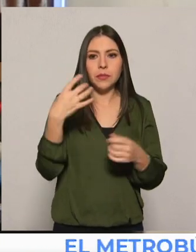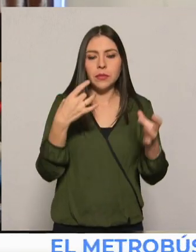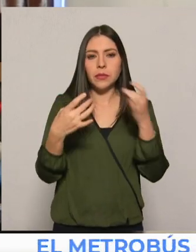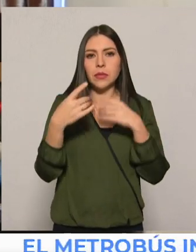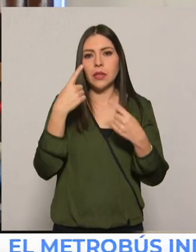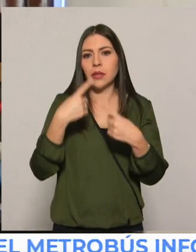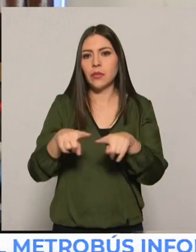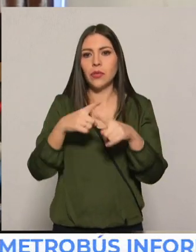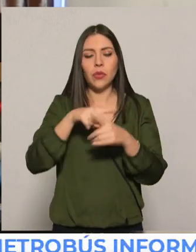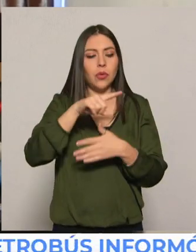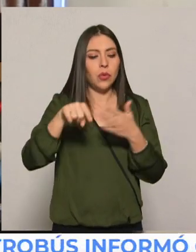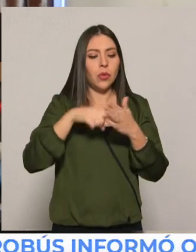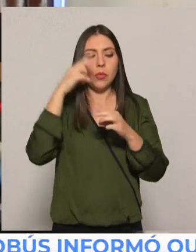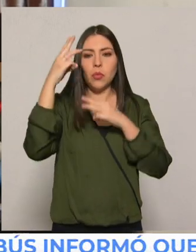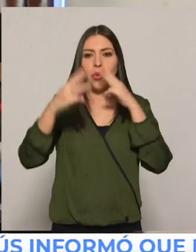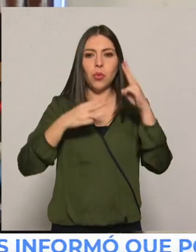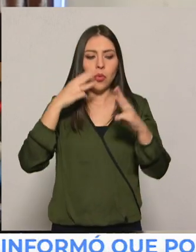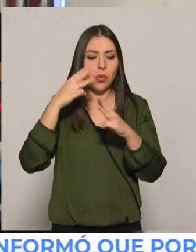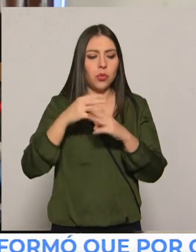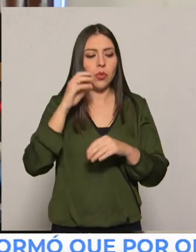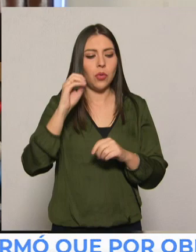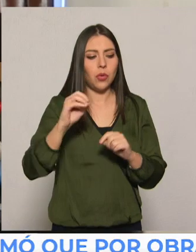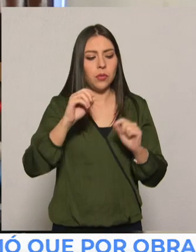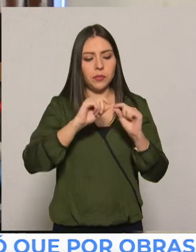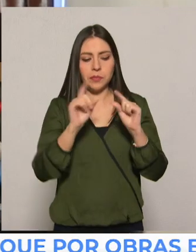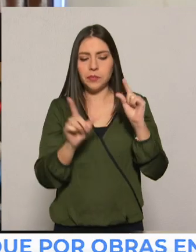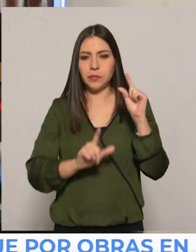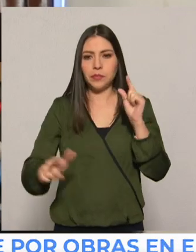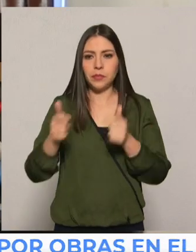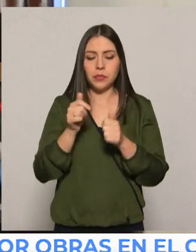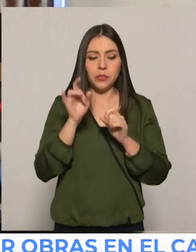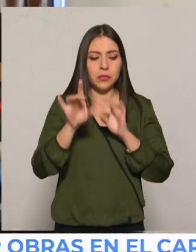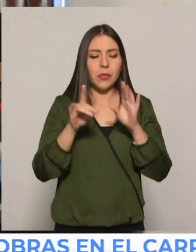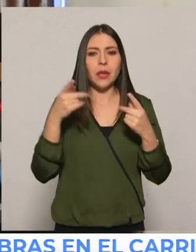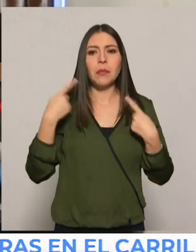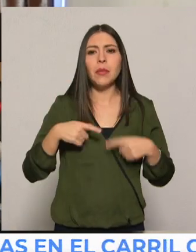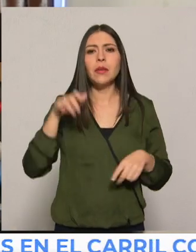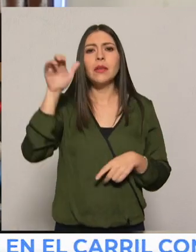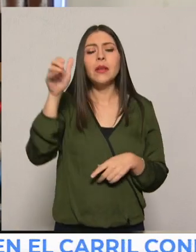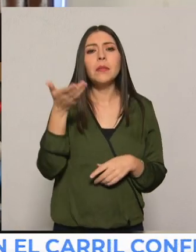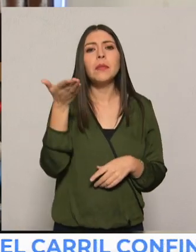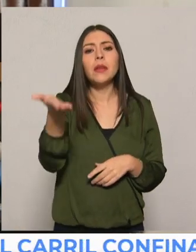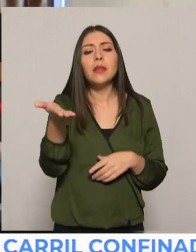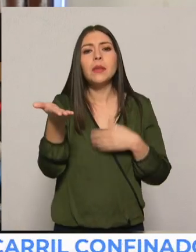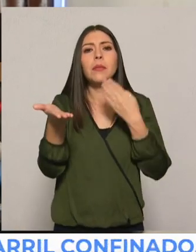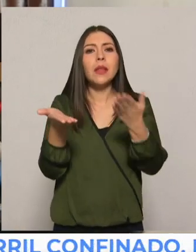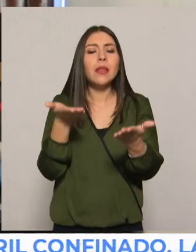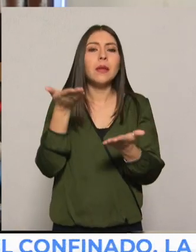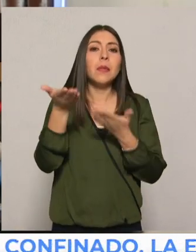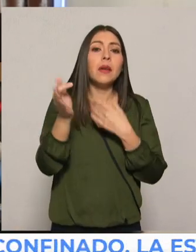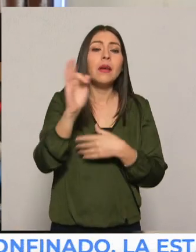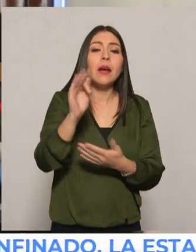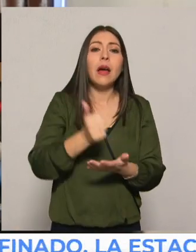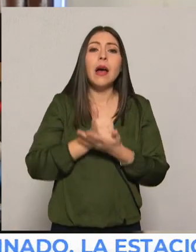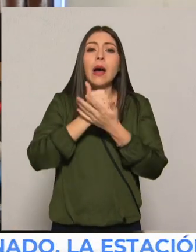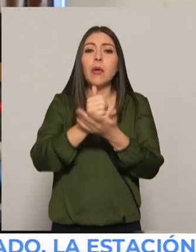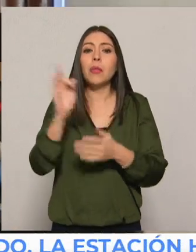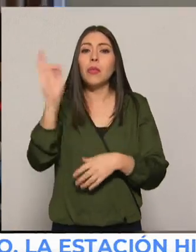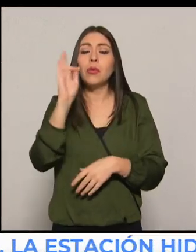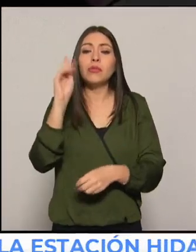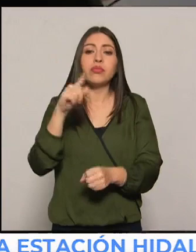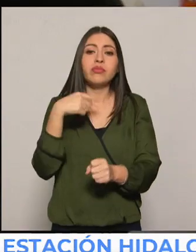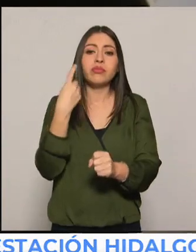varias partes del mundo y de la República Mexicana. La gente le pide ayuda en casos de